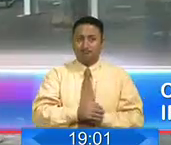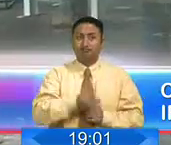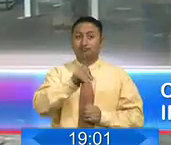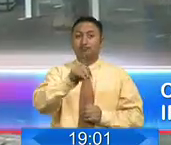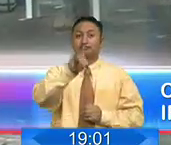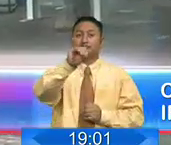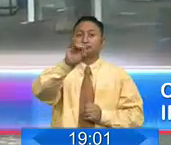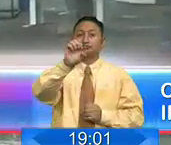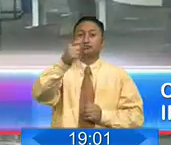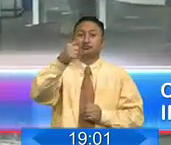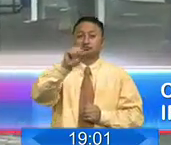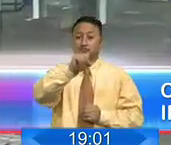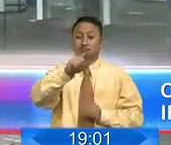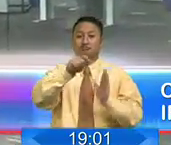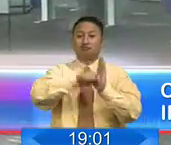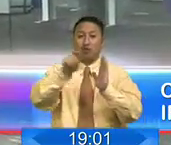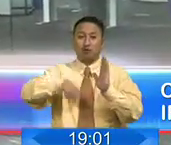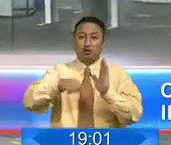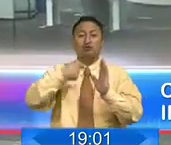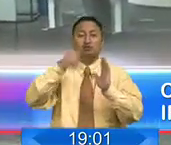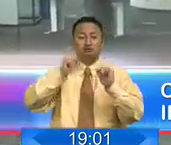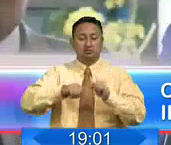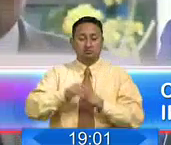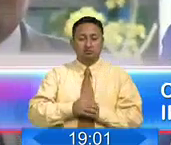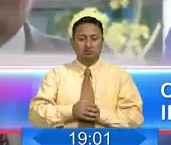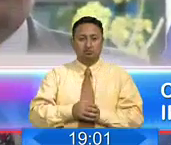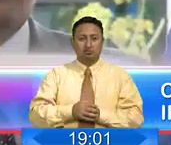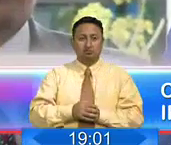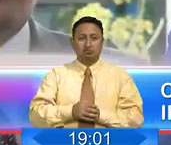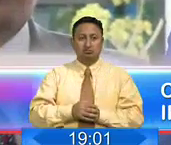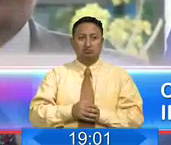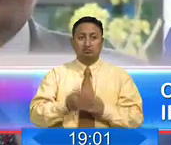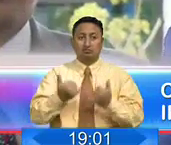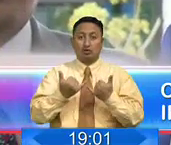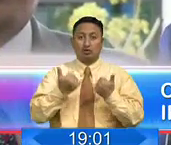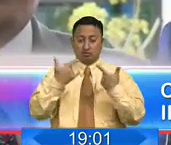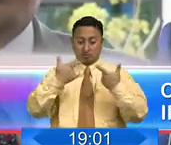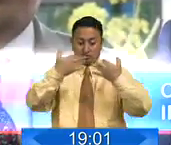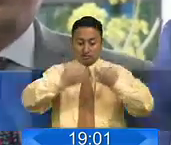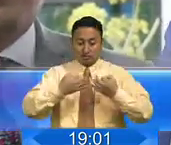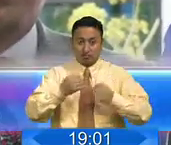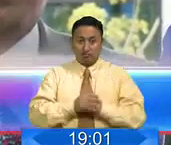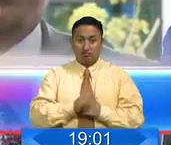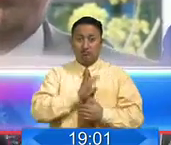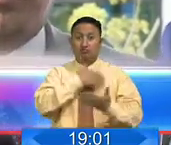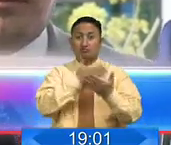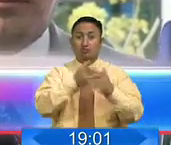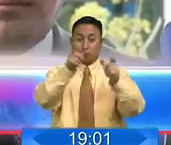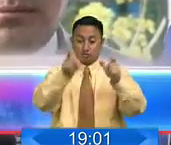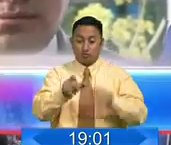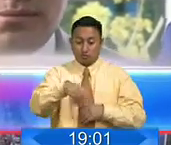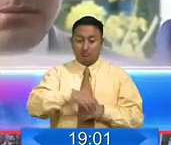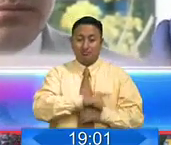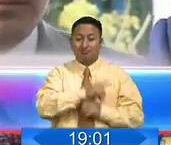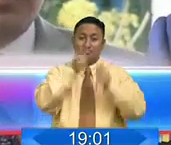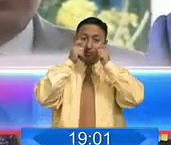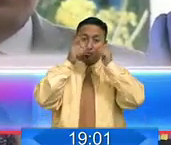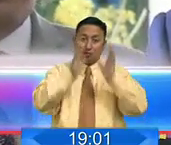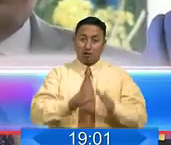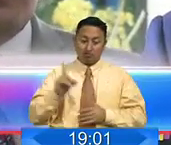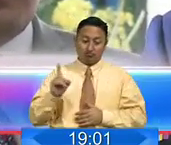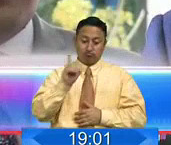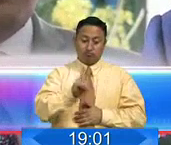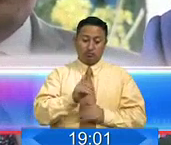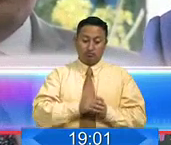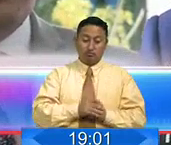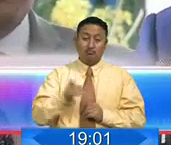Córdoba, abogado de Gómez, también dejó sentado su malestar. En un acto de buena fe y lealtad procesal, hemos comparecido ante la Fiscalía General del Estado para que